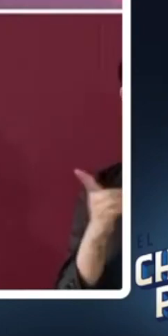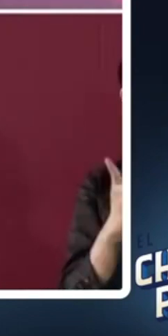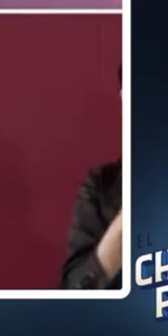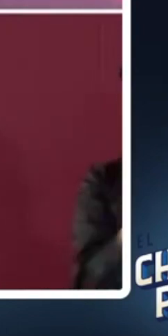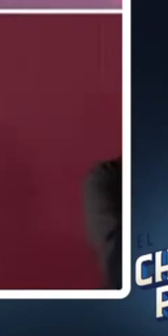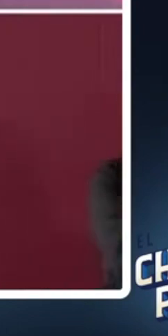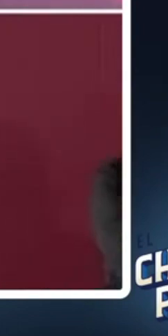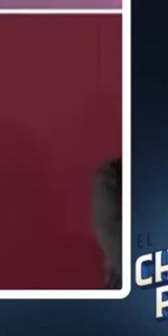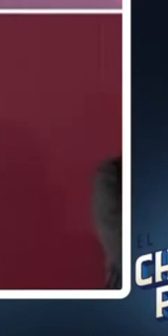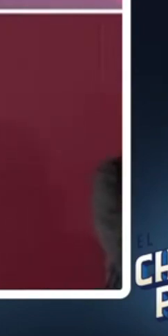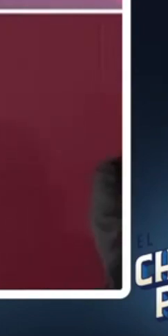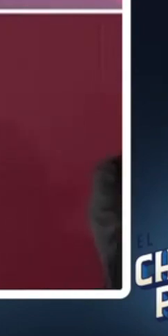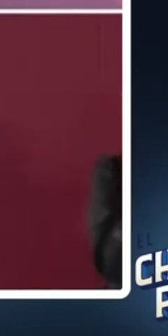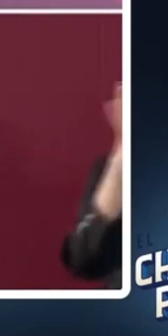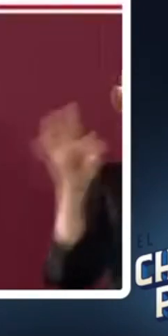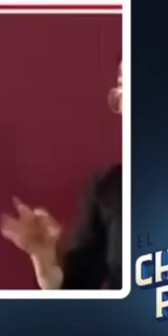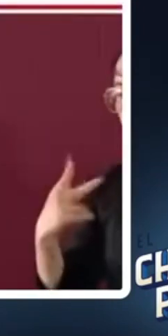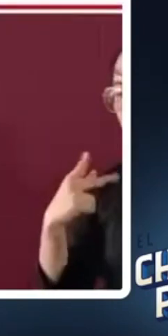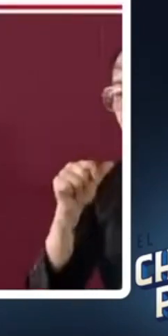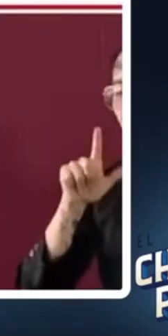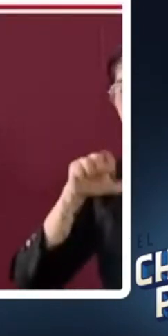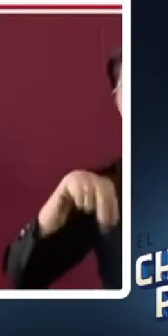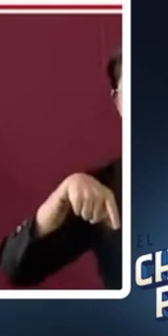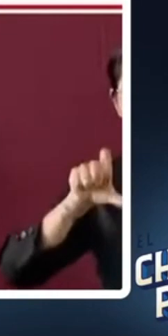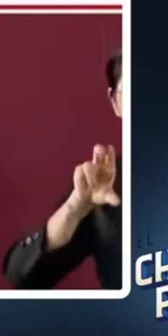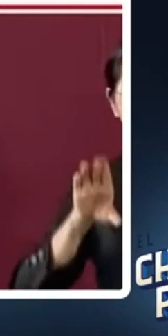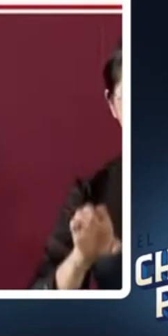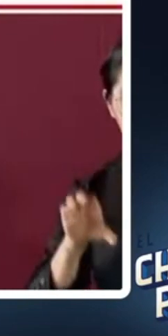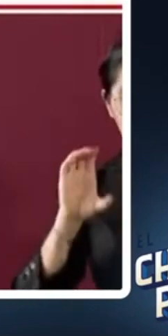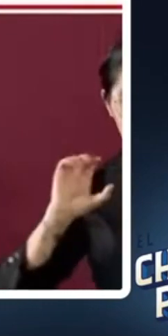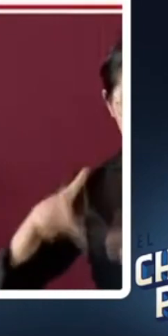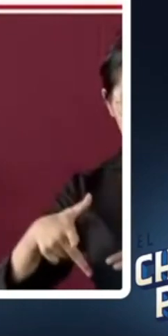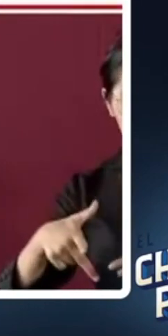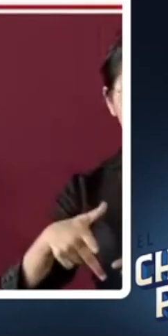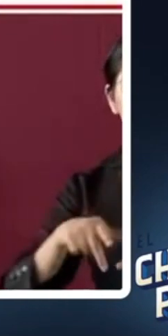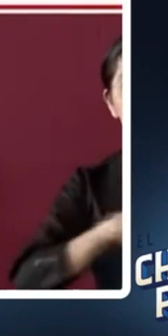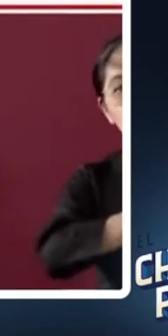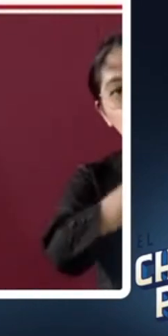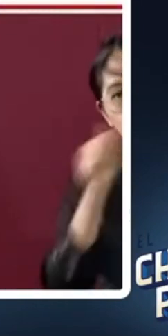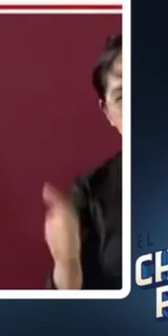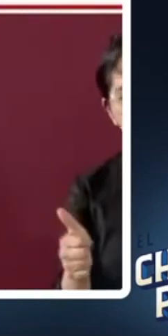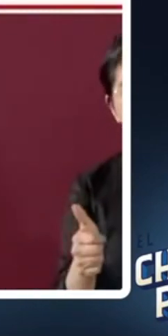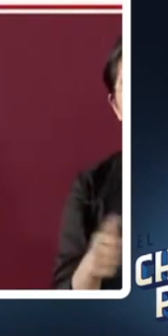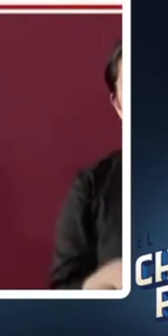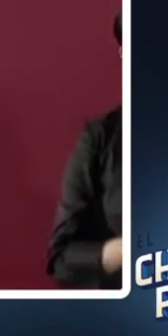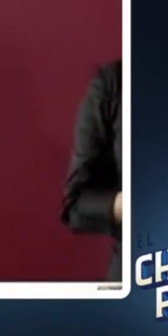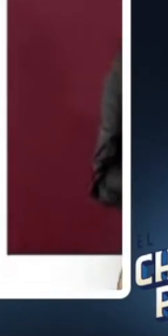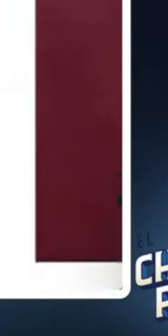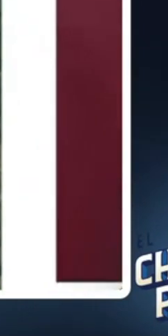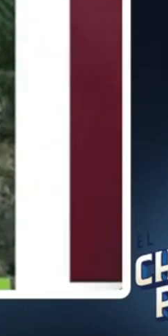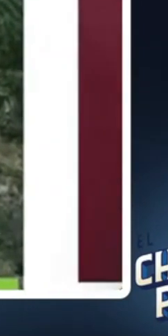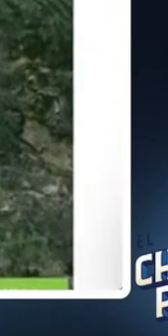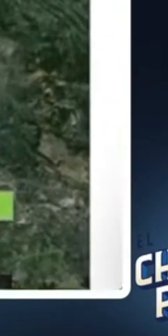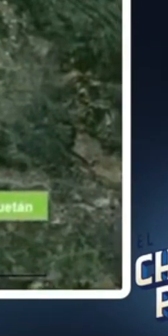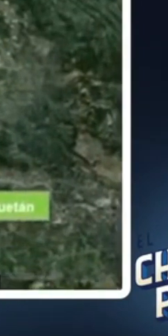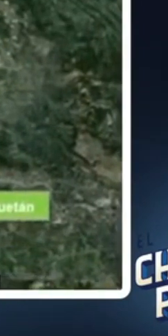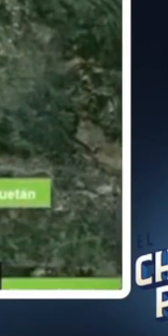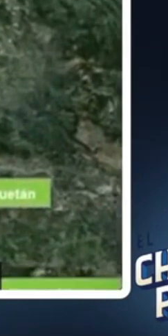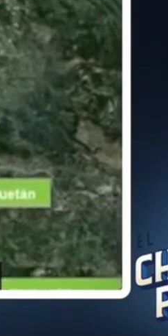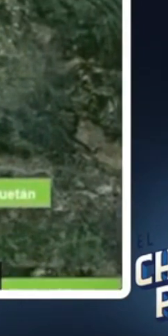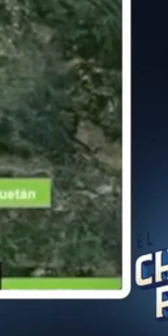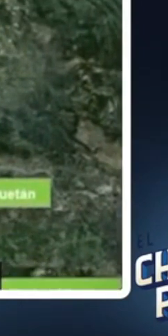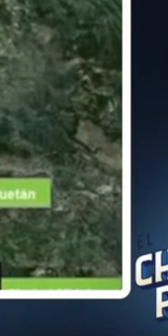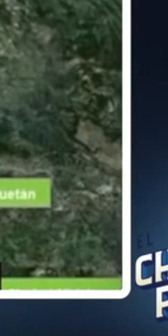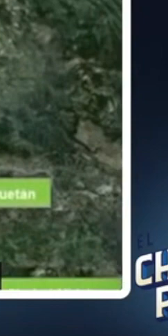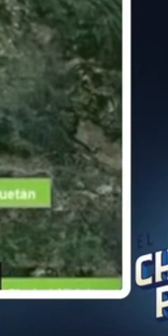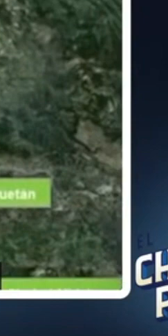Coatzacoalcos a Palenque. La otra línea que se está empezando también a trabajar el día en este año va a ser de Ixtepec a